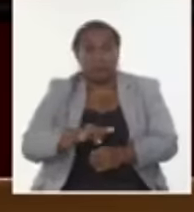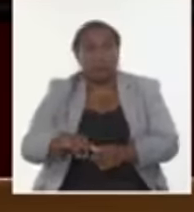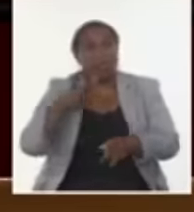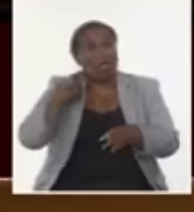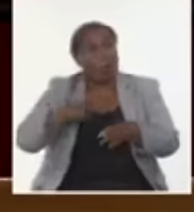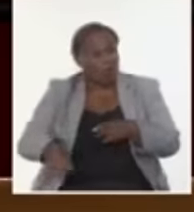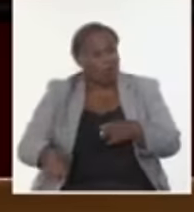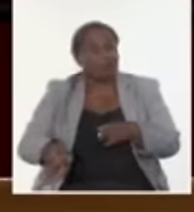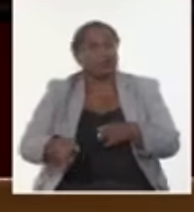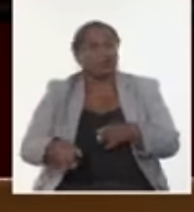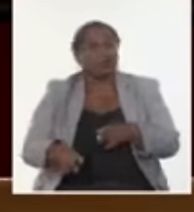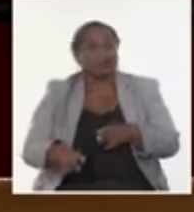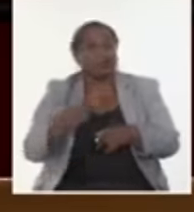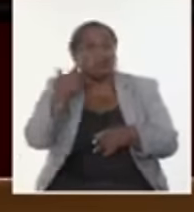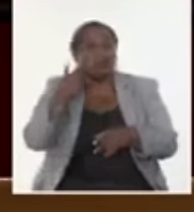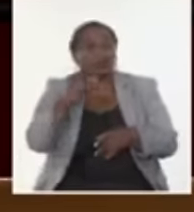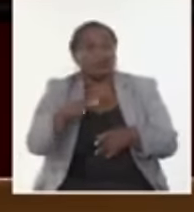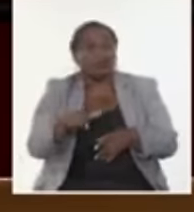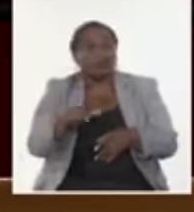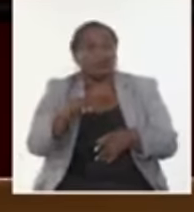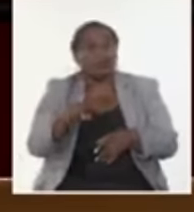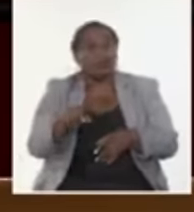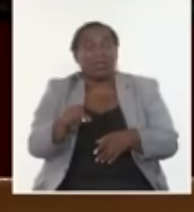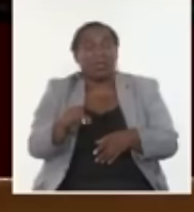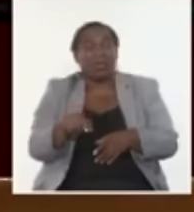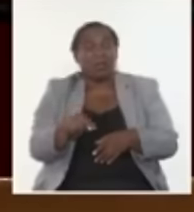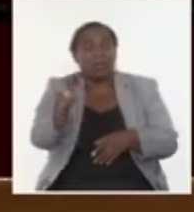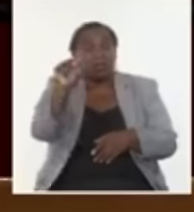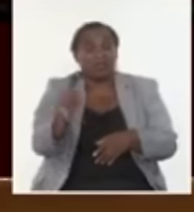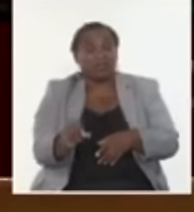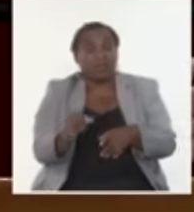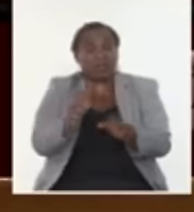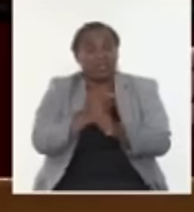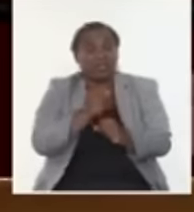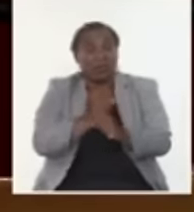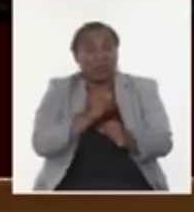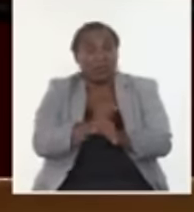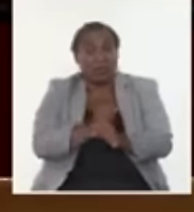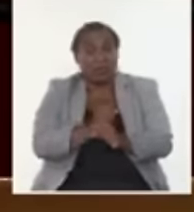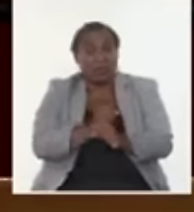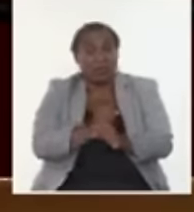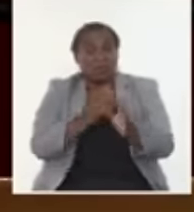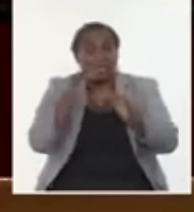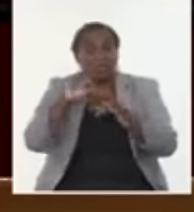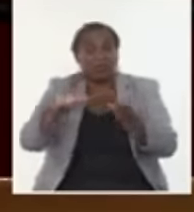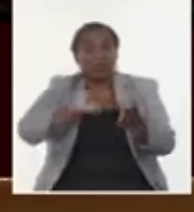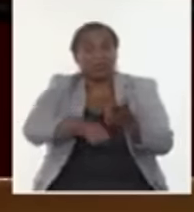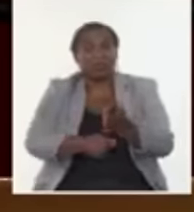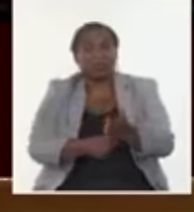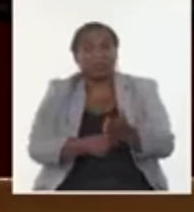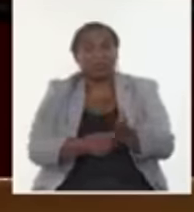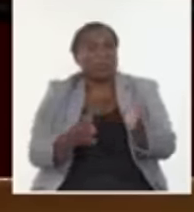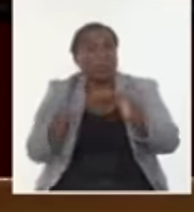preocupante, que es la cantidad de personas que trabajan sin contrato, no existen como trabajador,